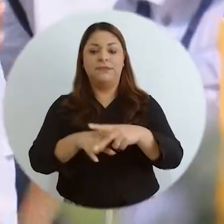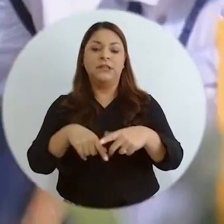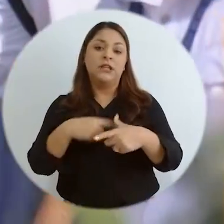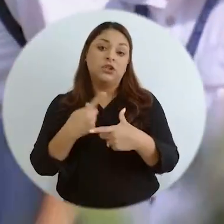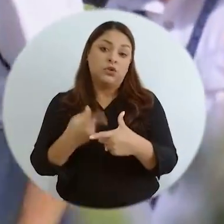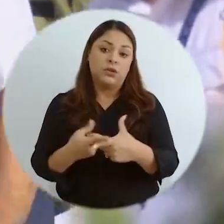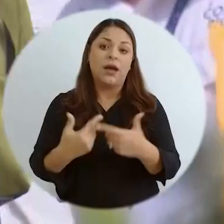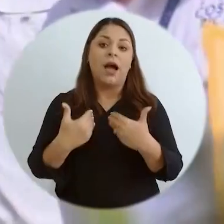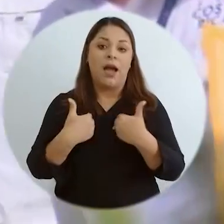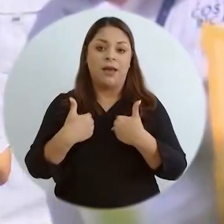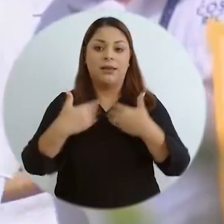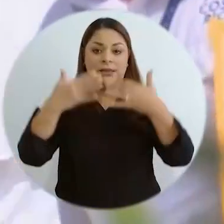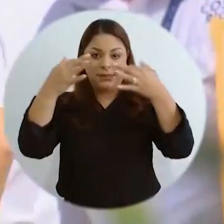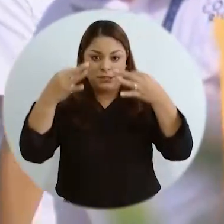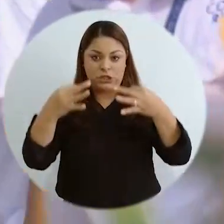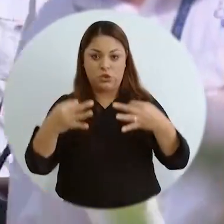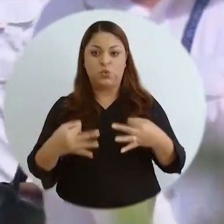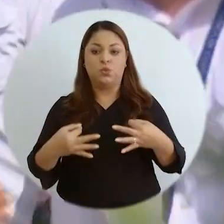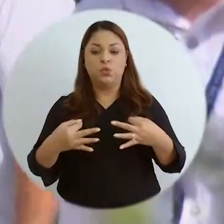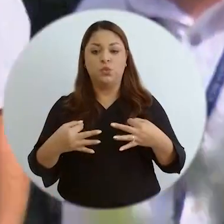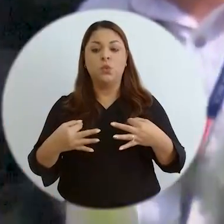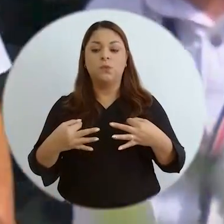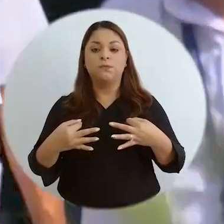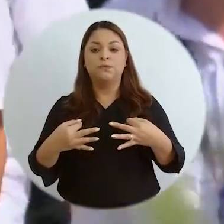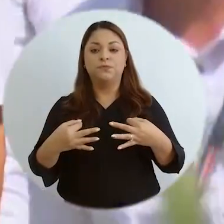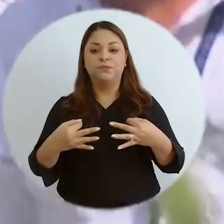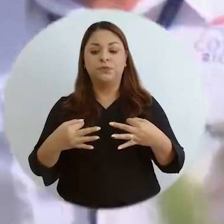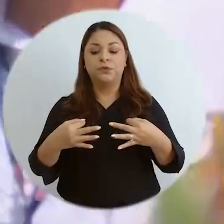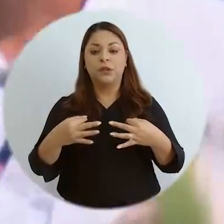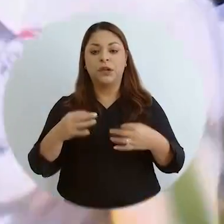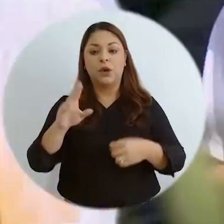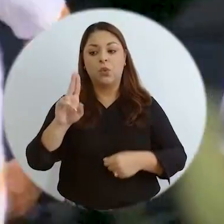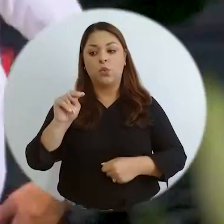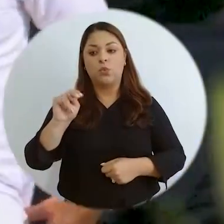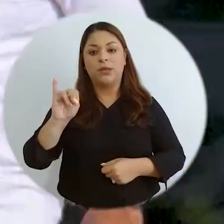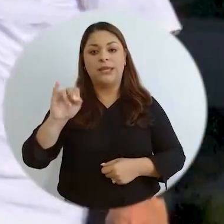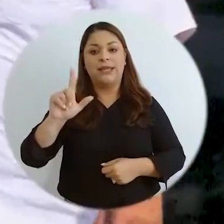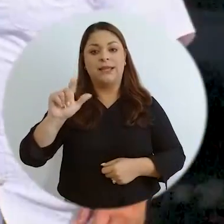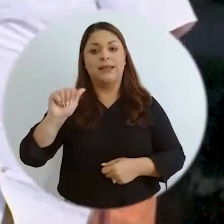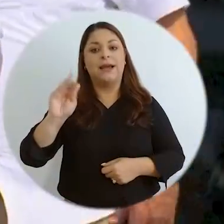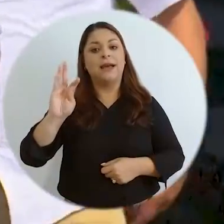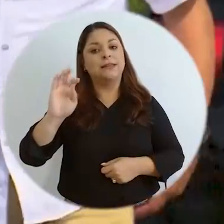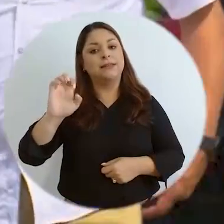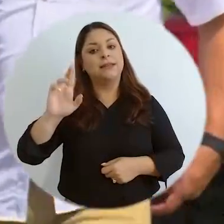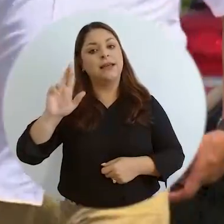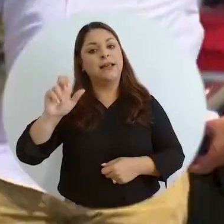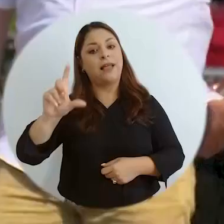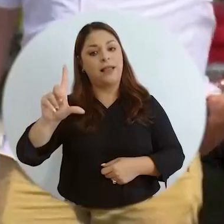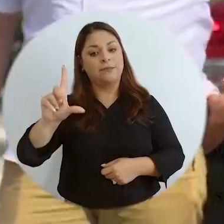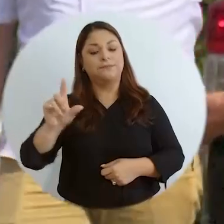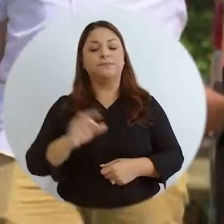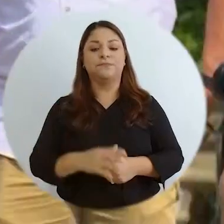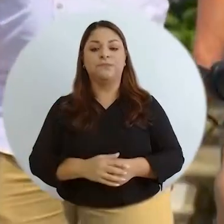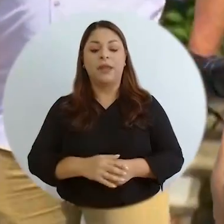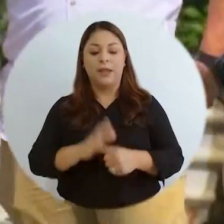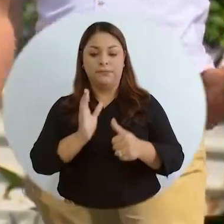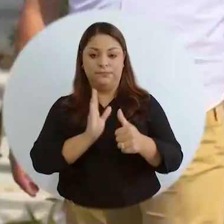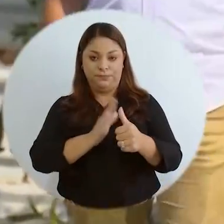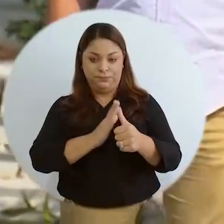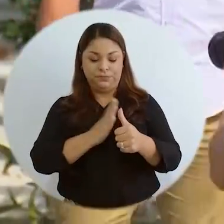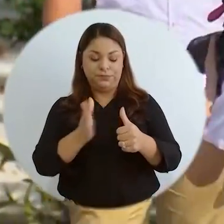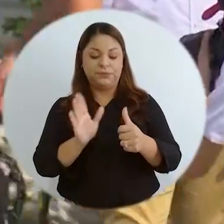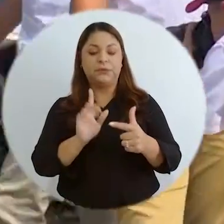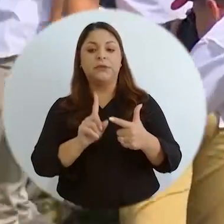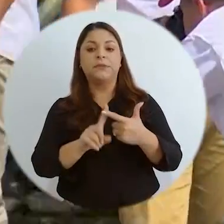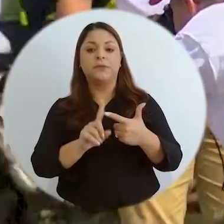El tema del respeto a la voluntad popular, que lo vemos y aplaudimos en el apoyo que